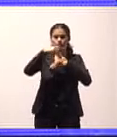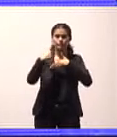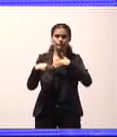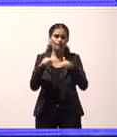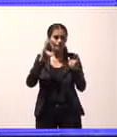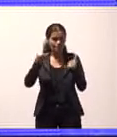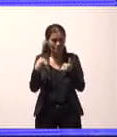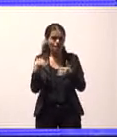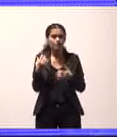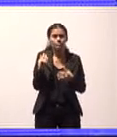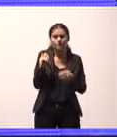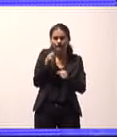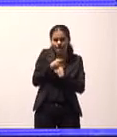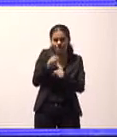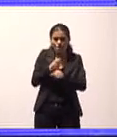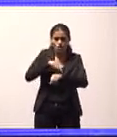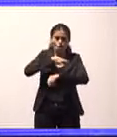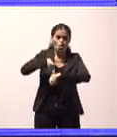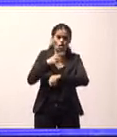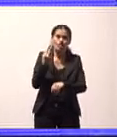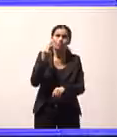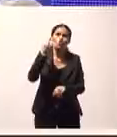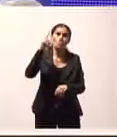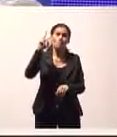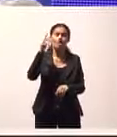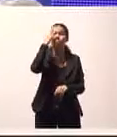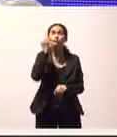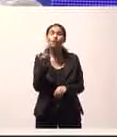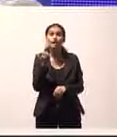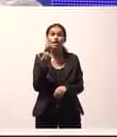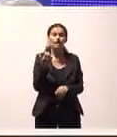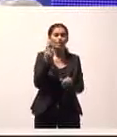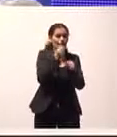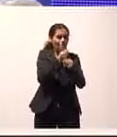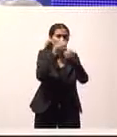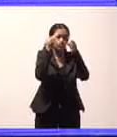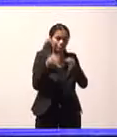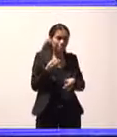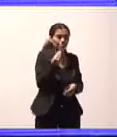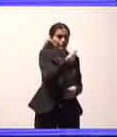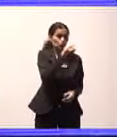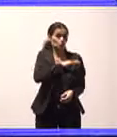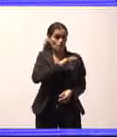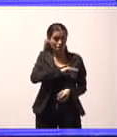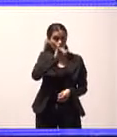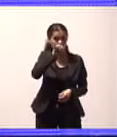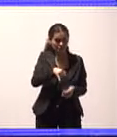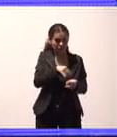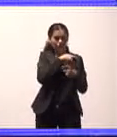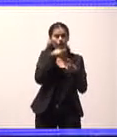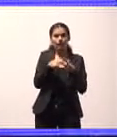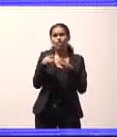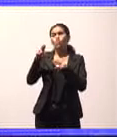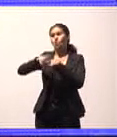ya están trabajando más horas que los hombres si sumamos las horas de trabajo remuneradas y las horas